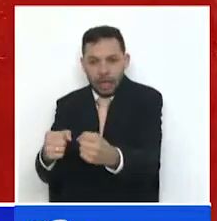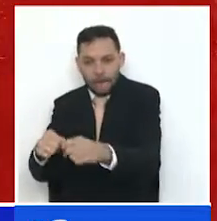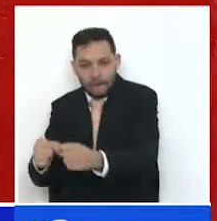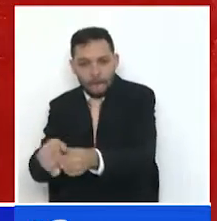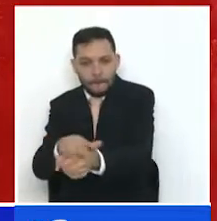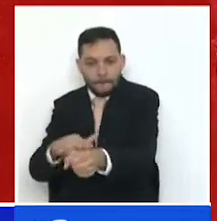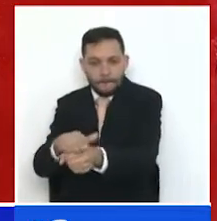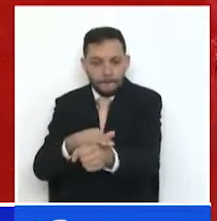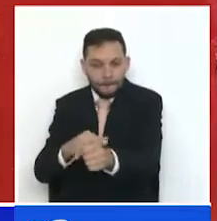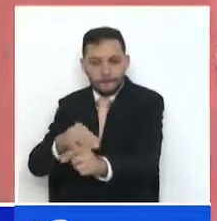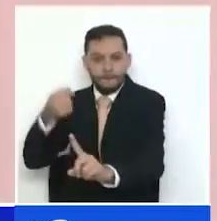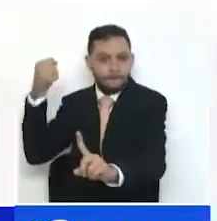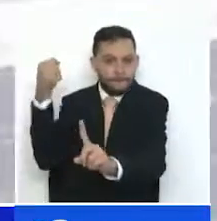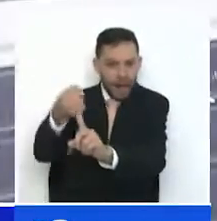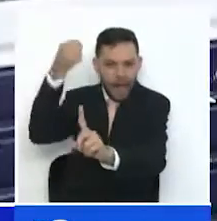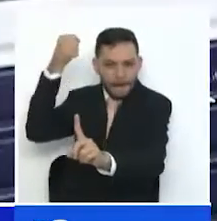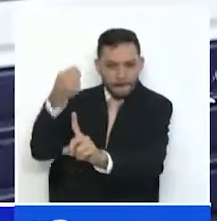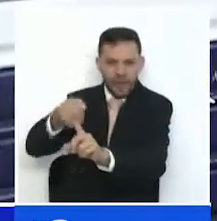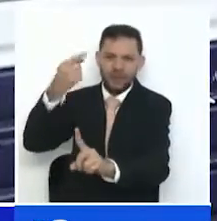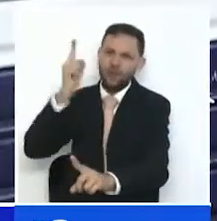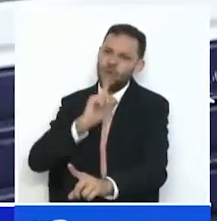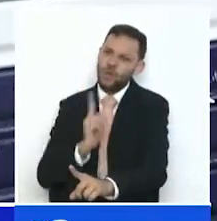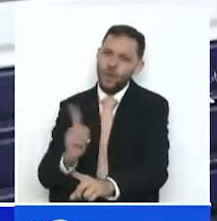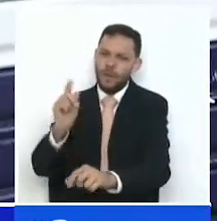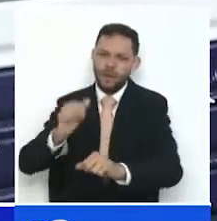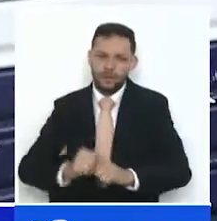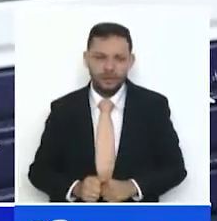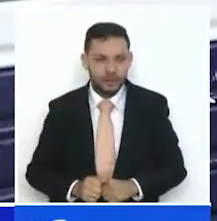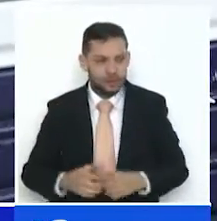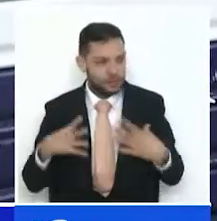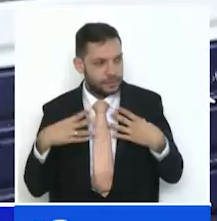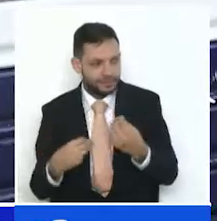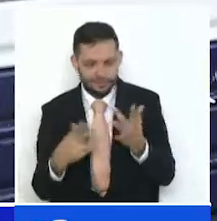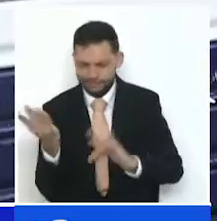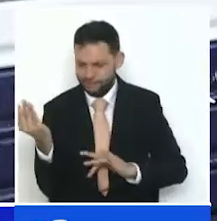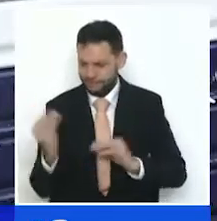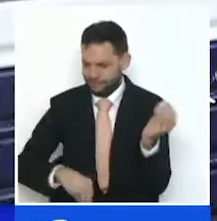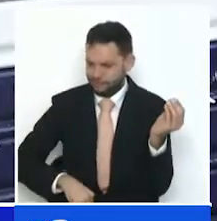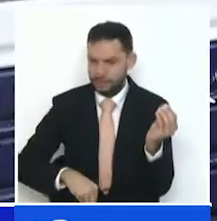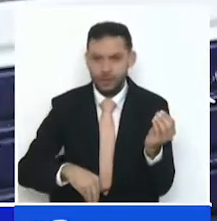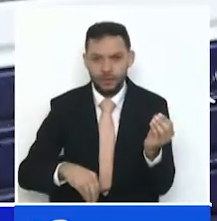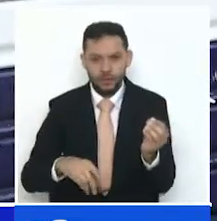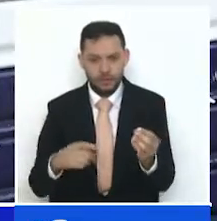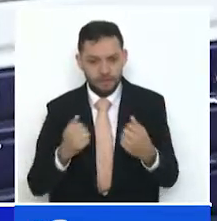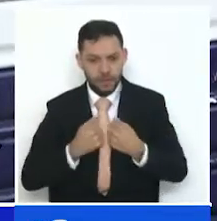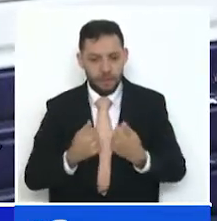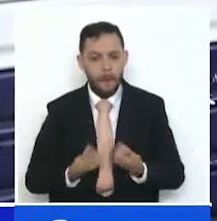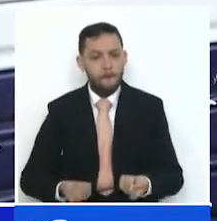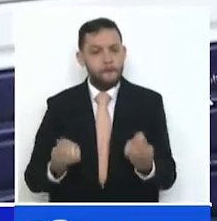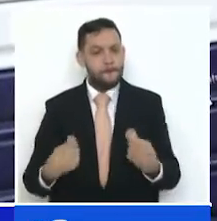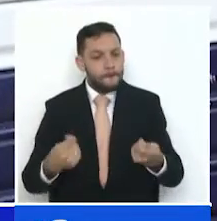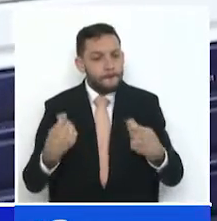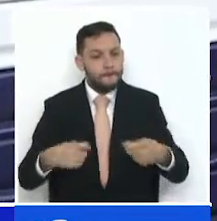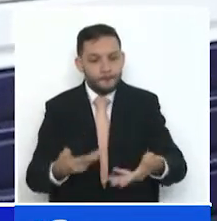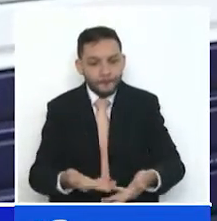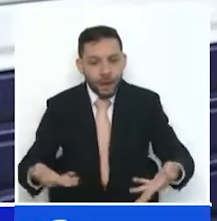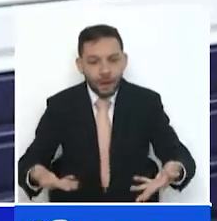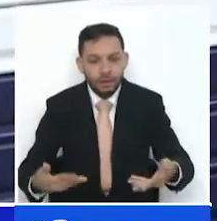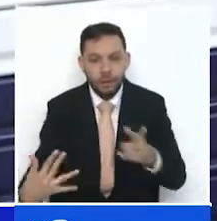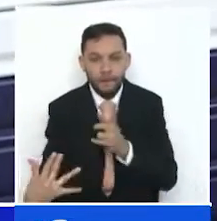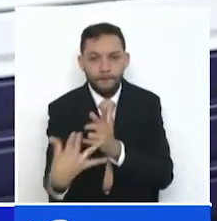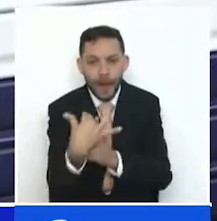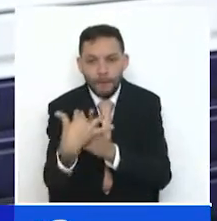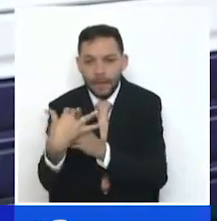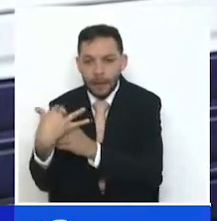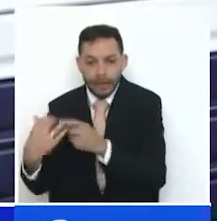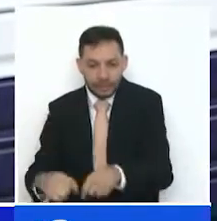vengan a porrear las personas. No se justifica en ningún momento que uno saque sus venticas y cosas así, de eso vive